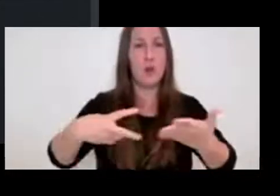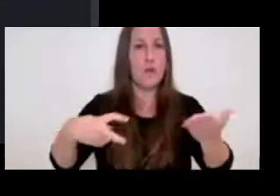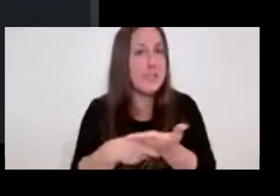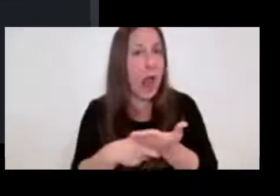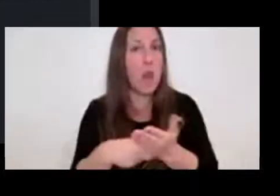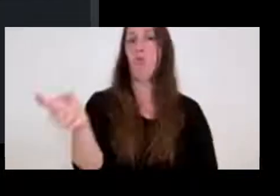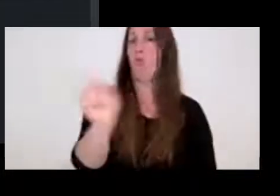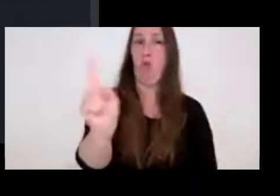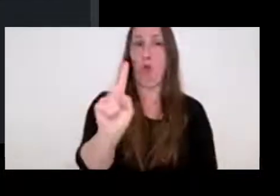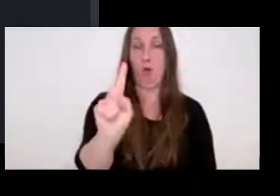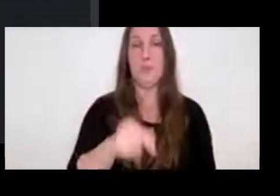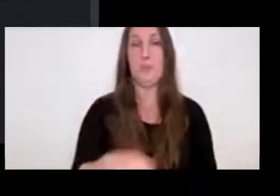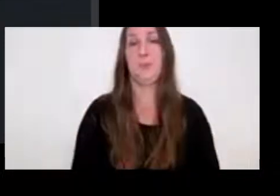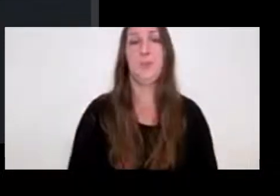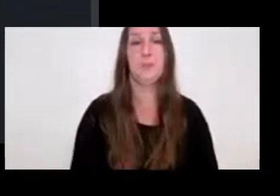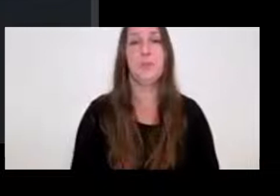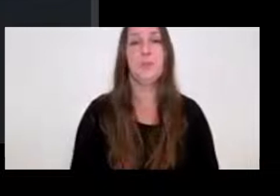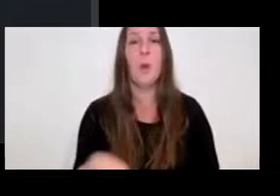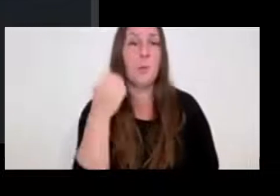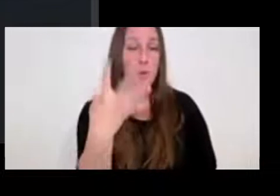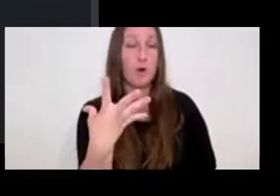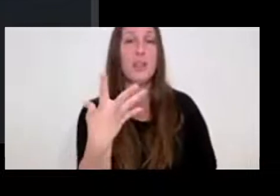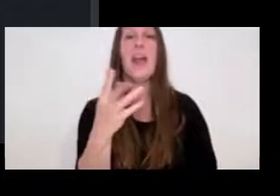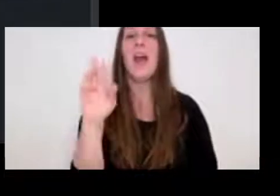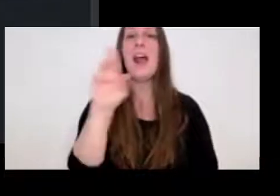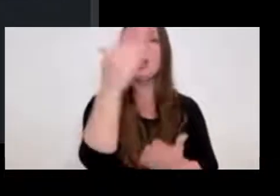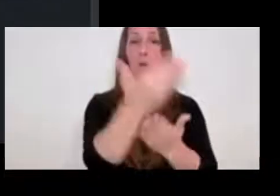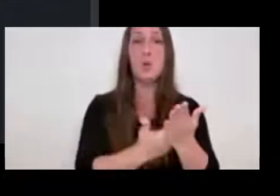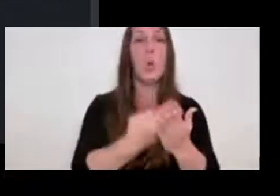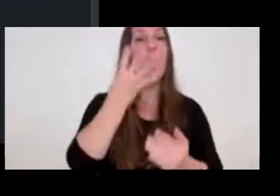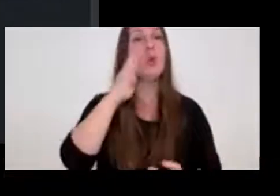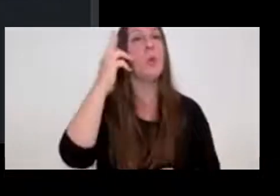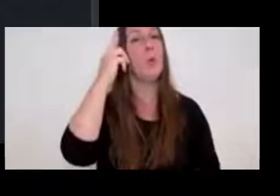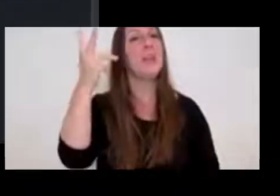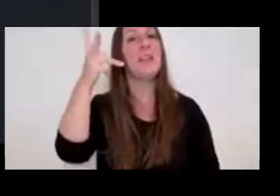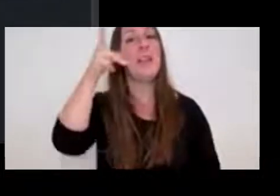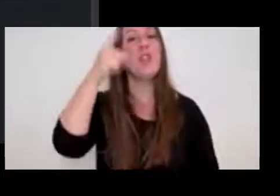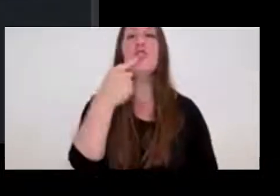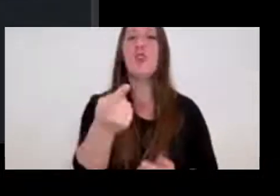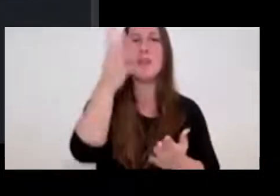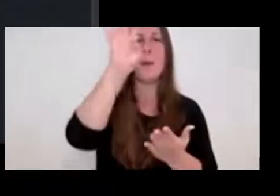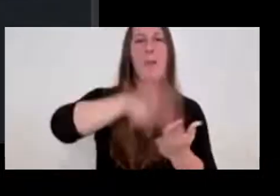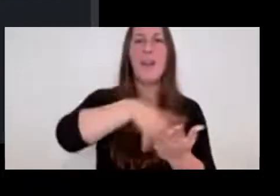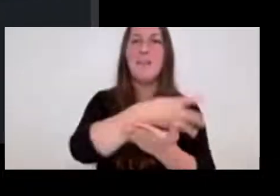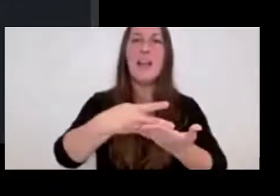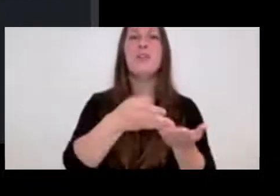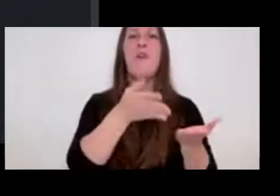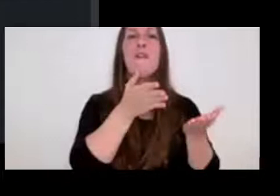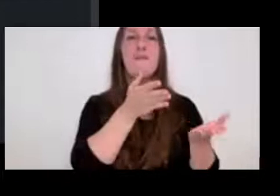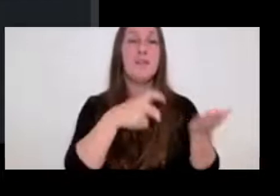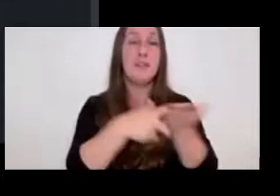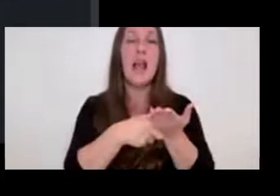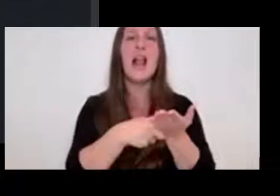no. Porque fíjense que la resolución 4838, que define planificación fiscal, habla de beneficios y ventajas,